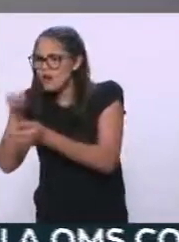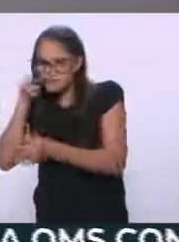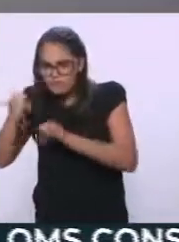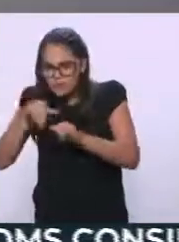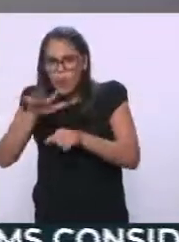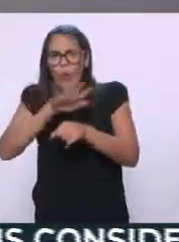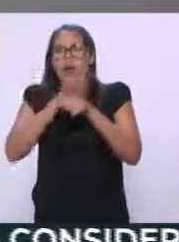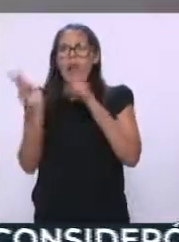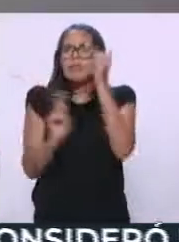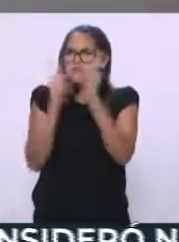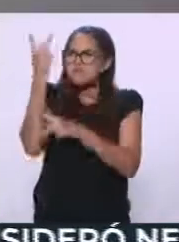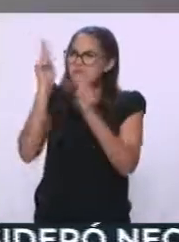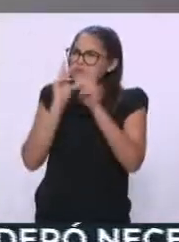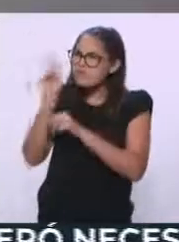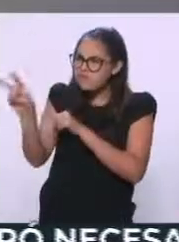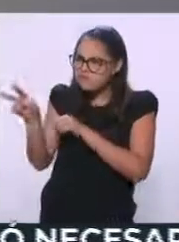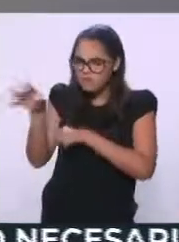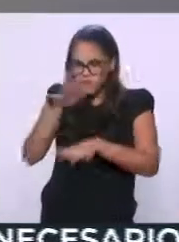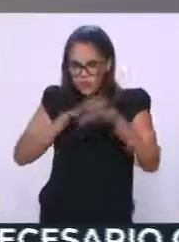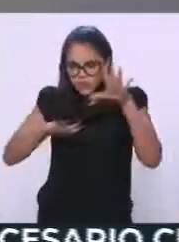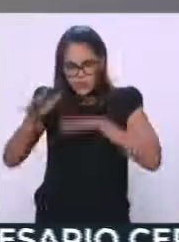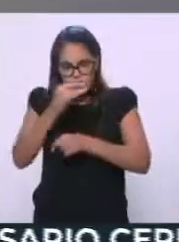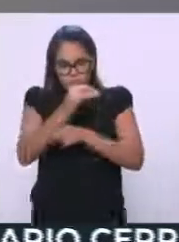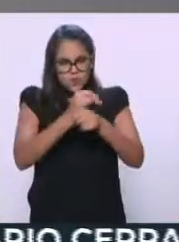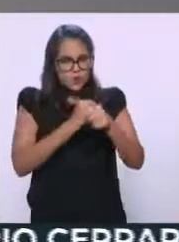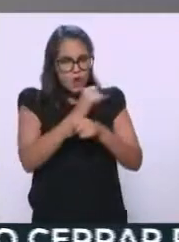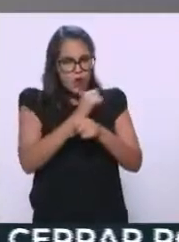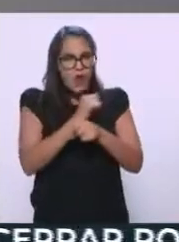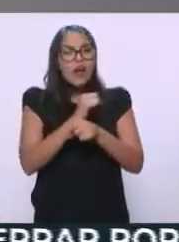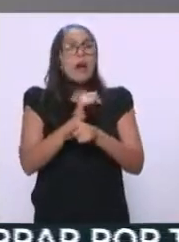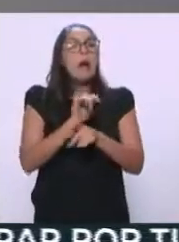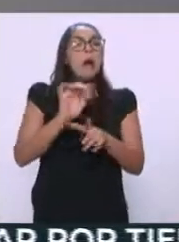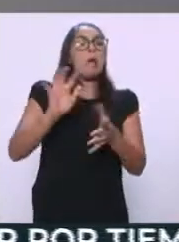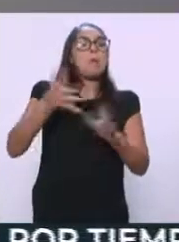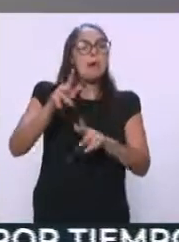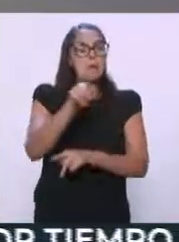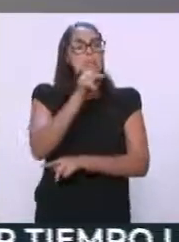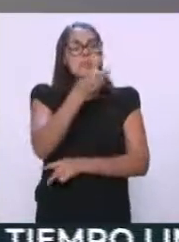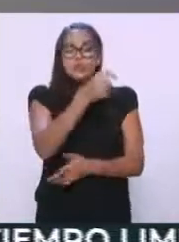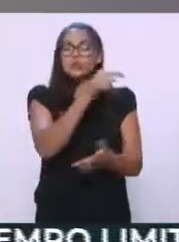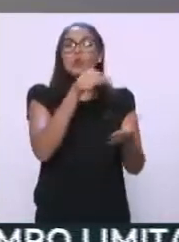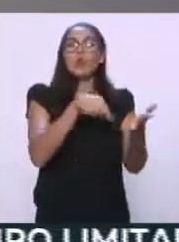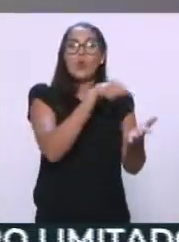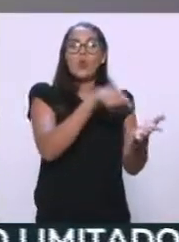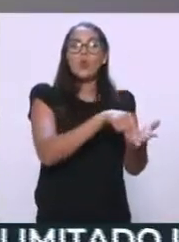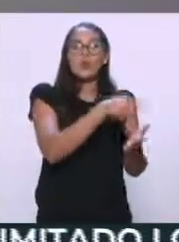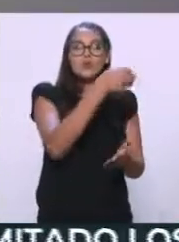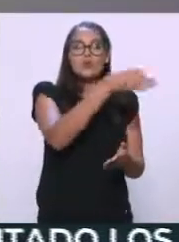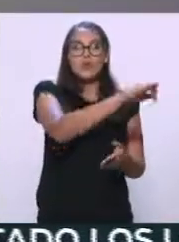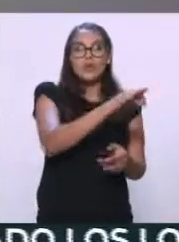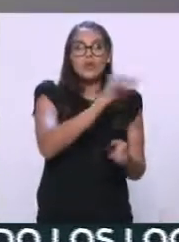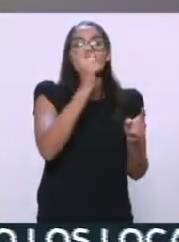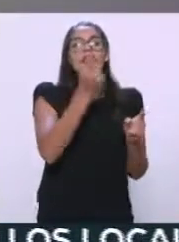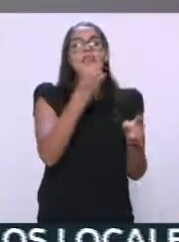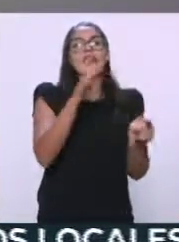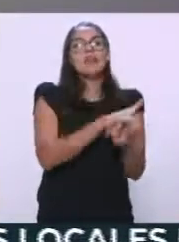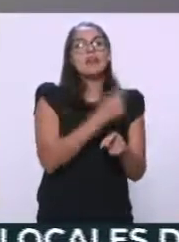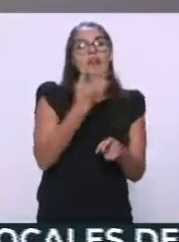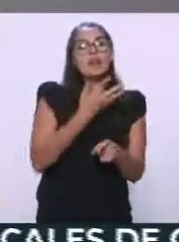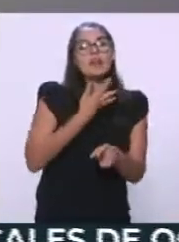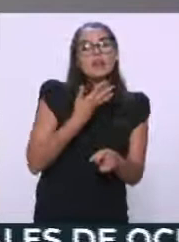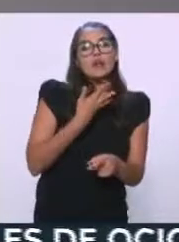de plantas eran, y lograron descubrir dónde presuntamente se grabó este video. Una labor colectiva, porque no solamente lo hicieron ellos, sino fue con ayuda